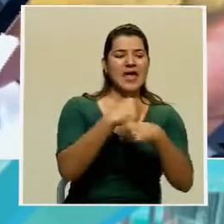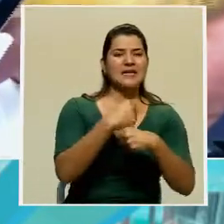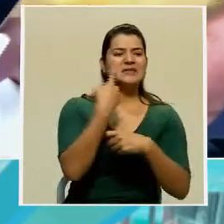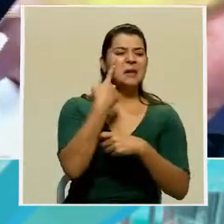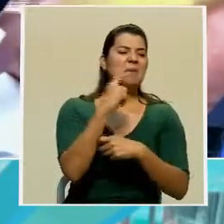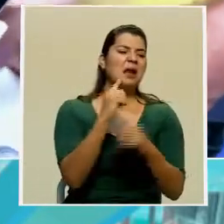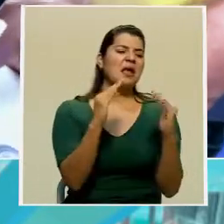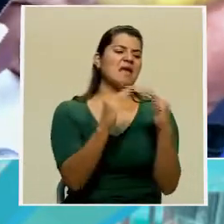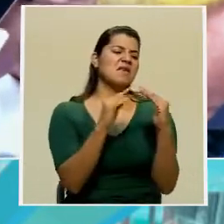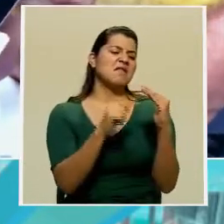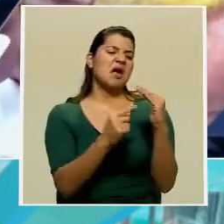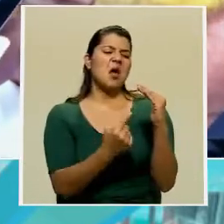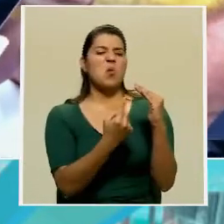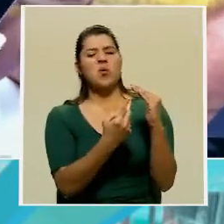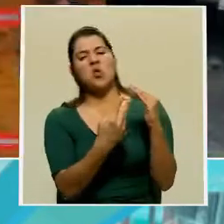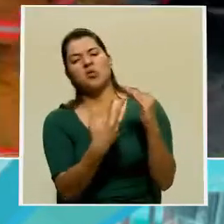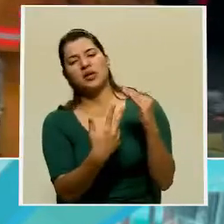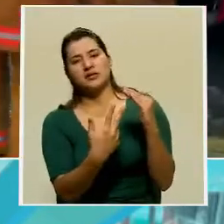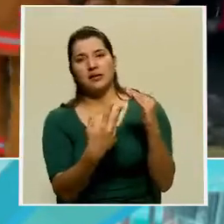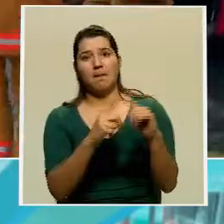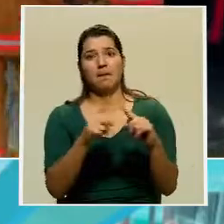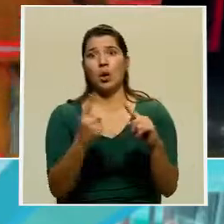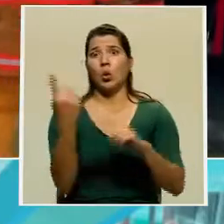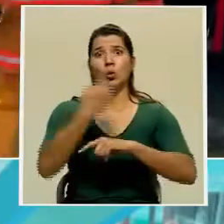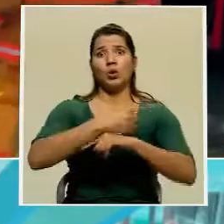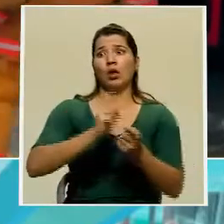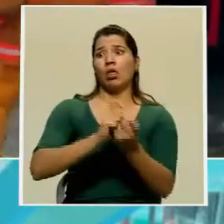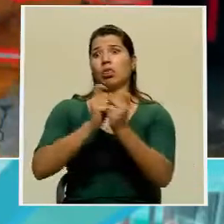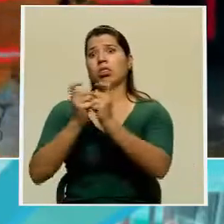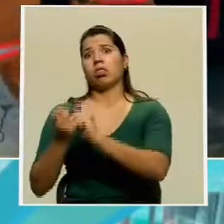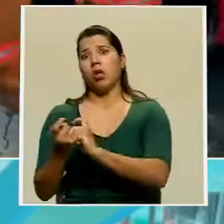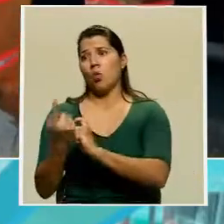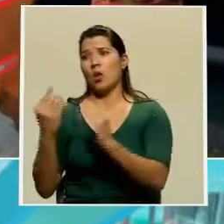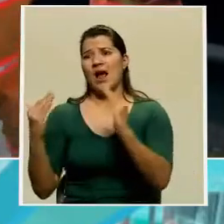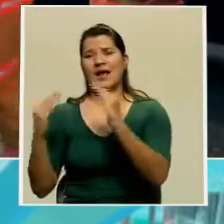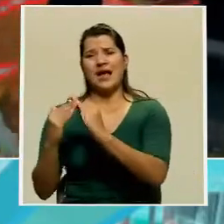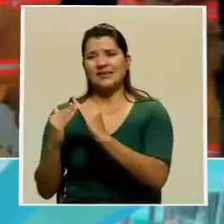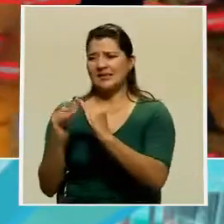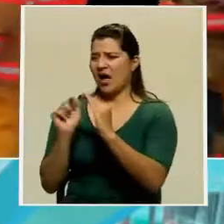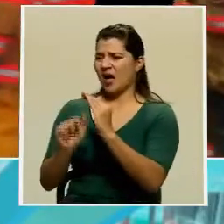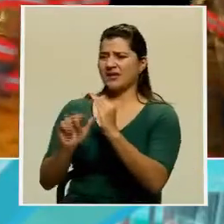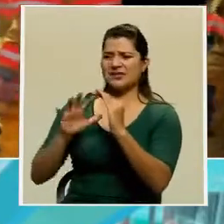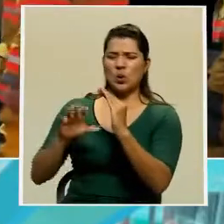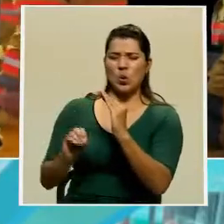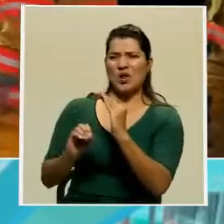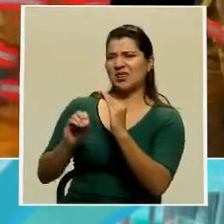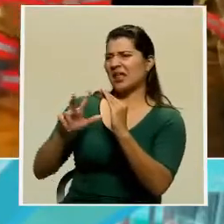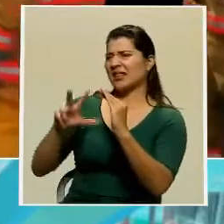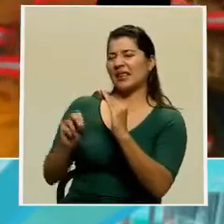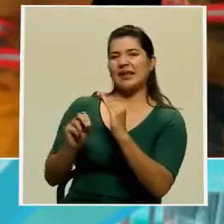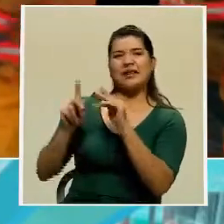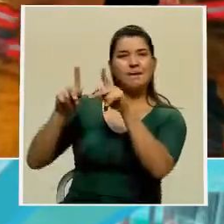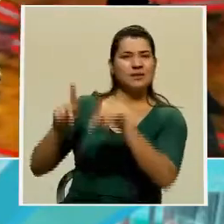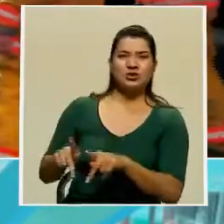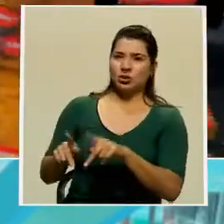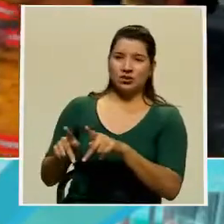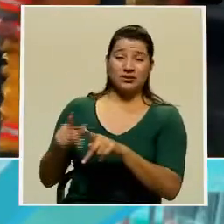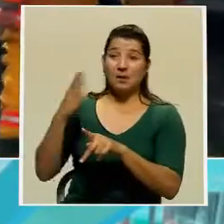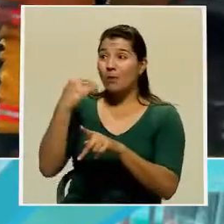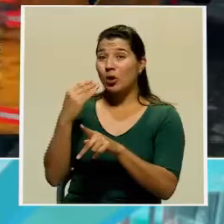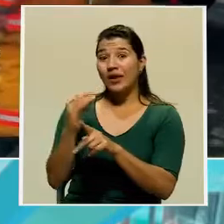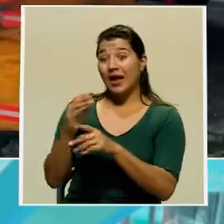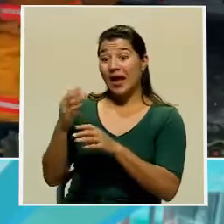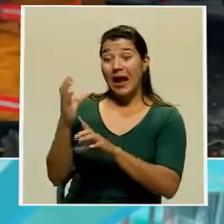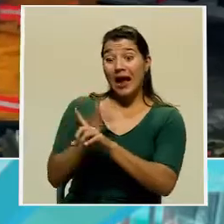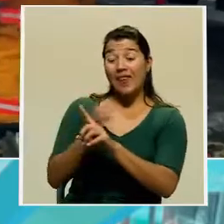una cuartería que tiene 40 o 50 personas, en donde el consumo eléctrico se potencializa y el sistema no aguanta. Entonces esa es